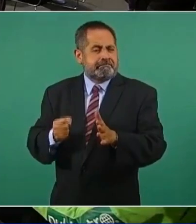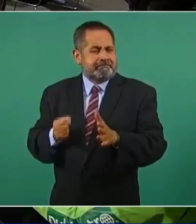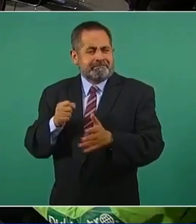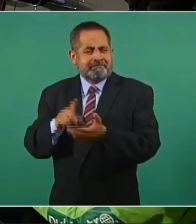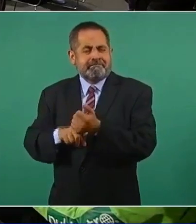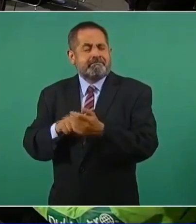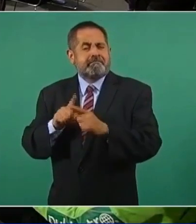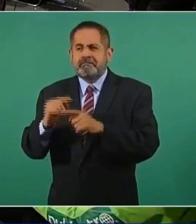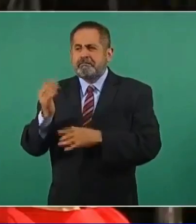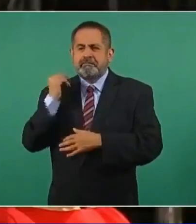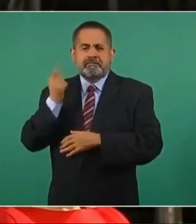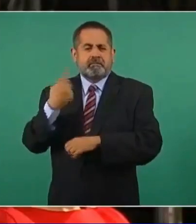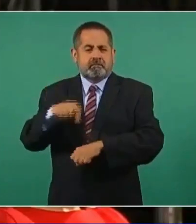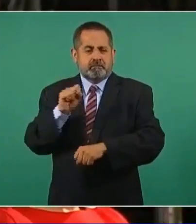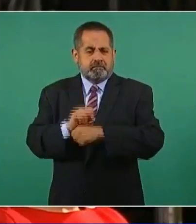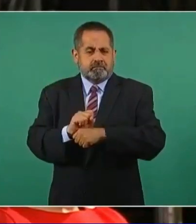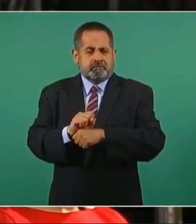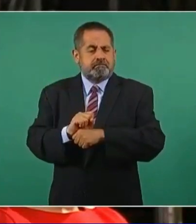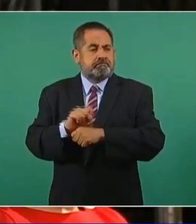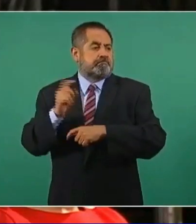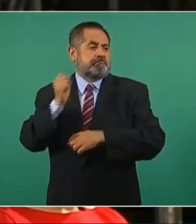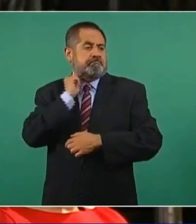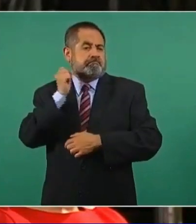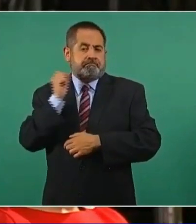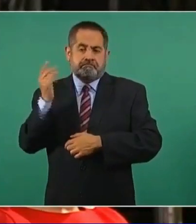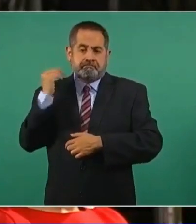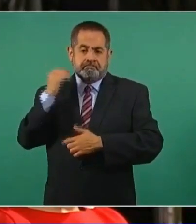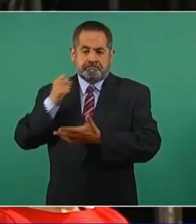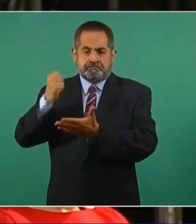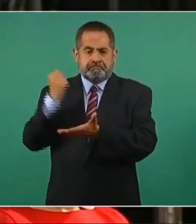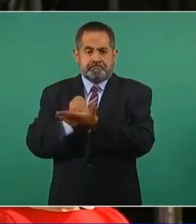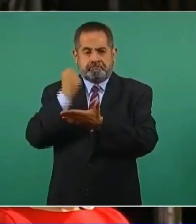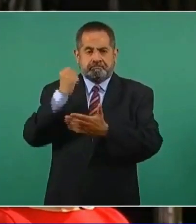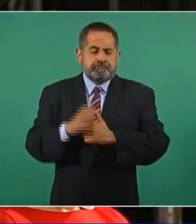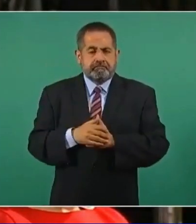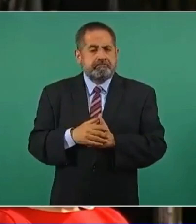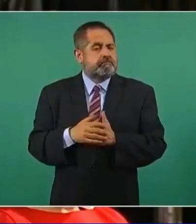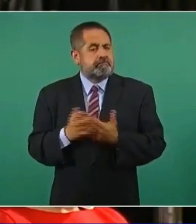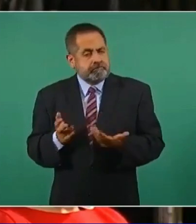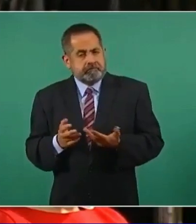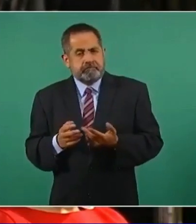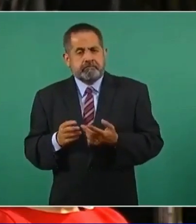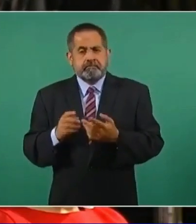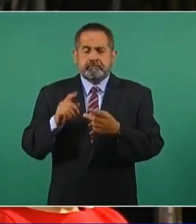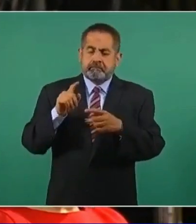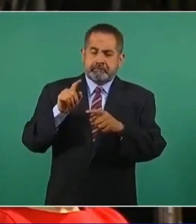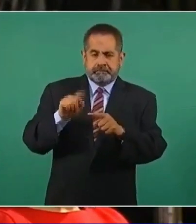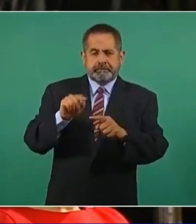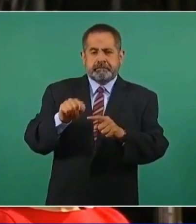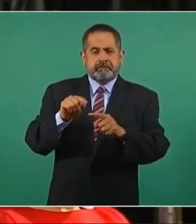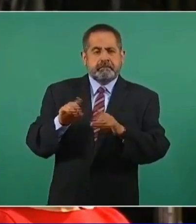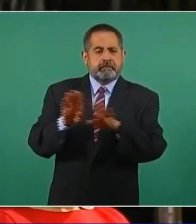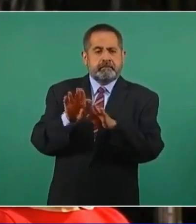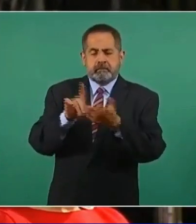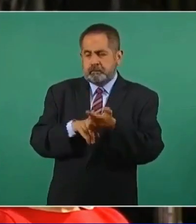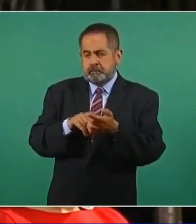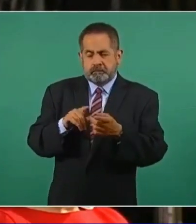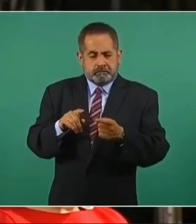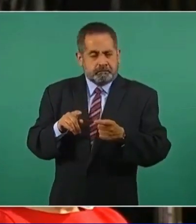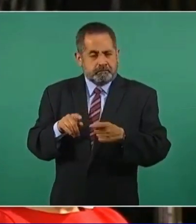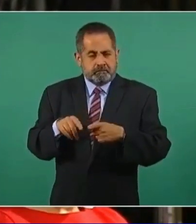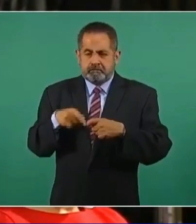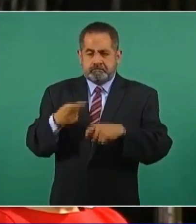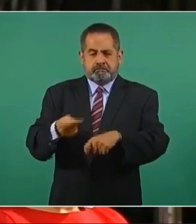hace unas semanas por el Senado, y donde las concesiones para